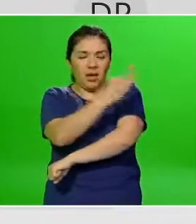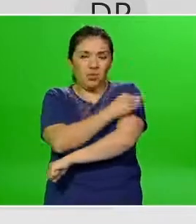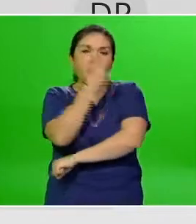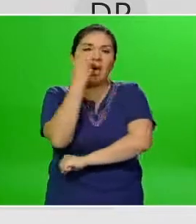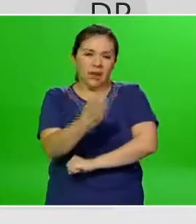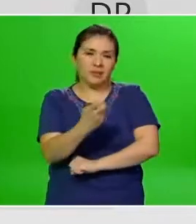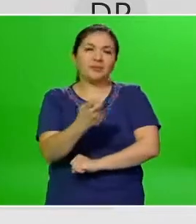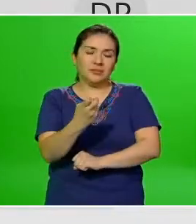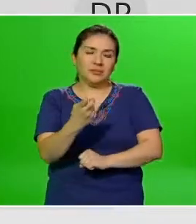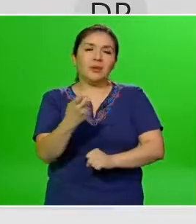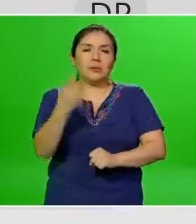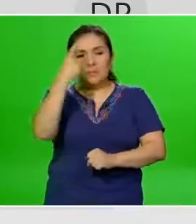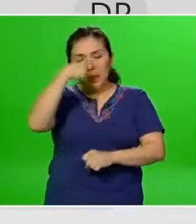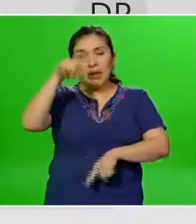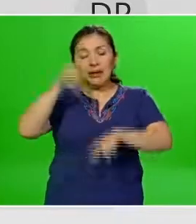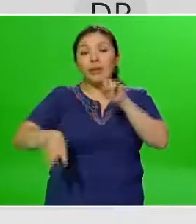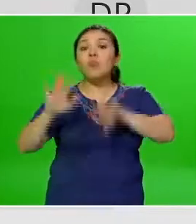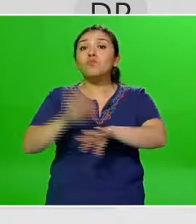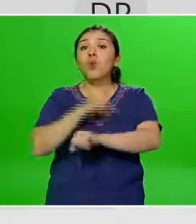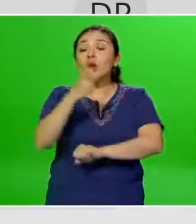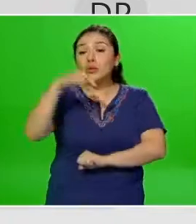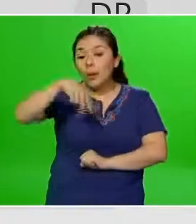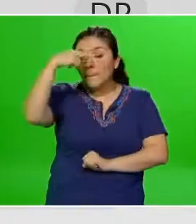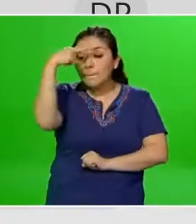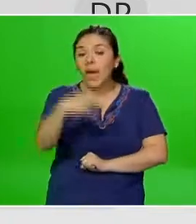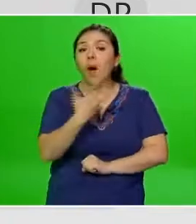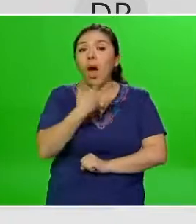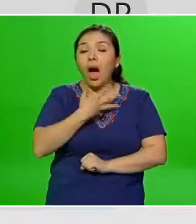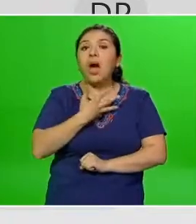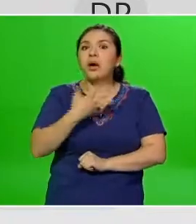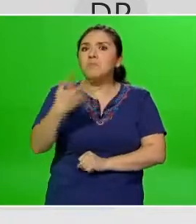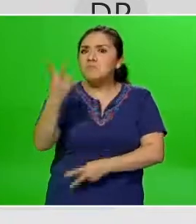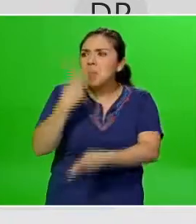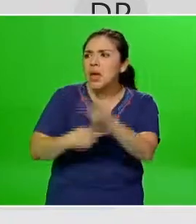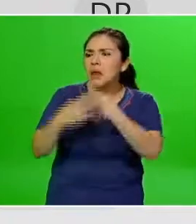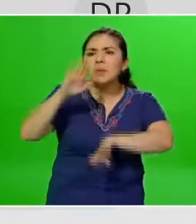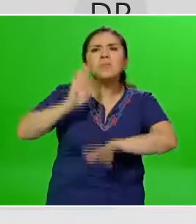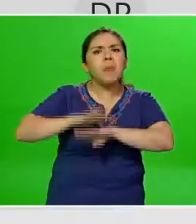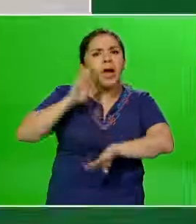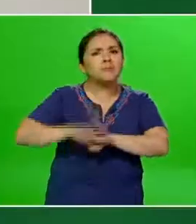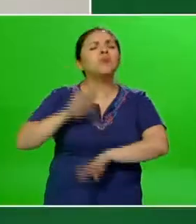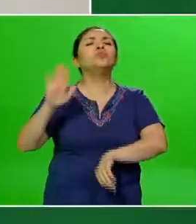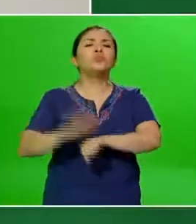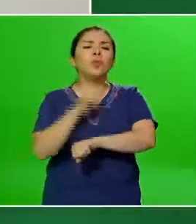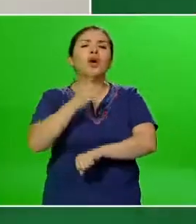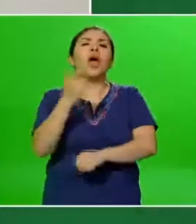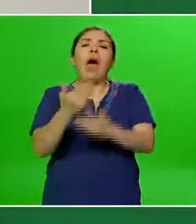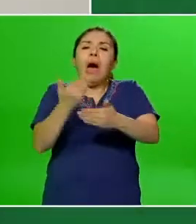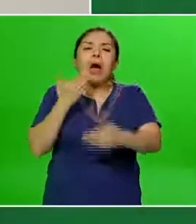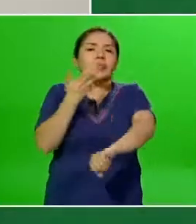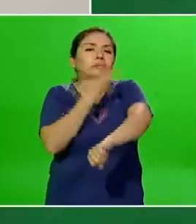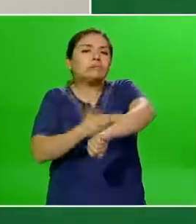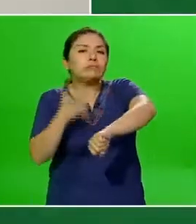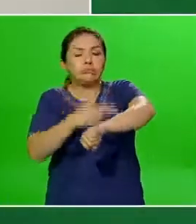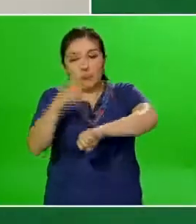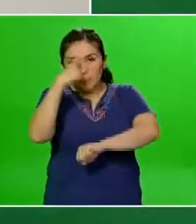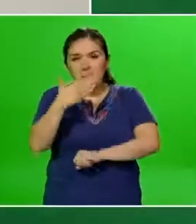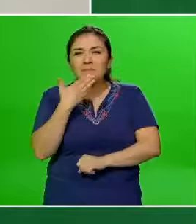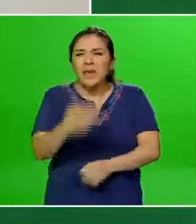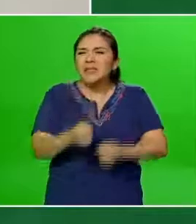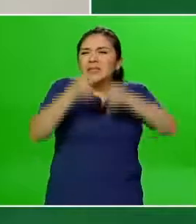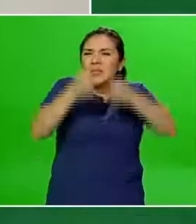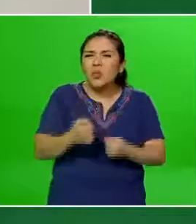estas vacunas. La razón por la que México tiene esta disponibilidad fue precisamente para poder asegurar la logística